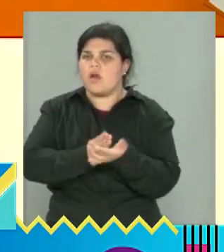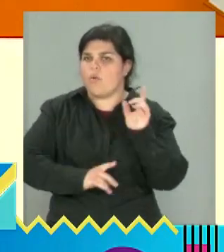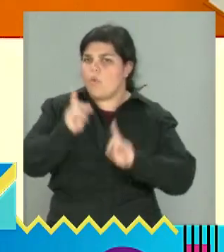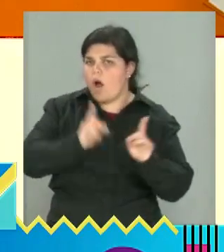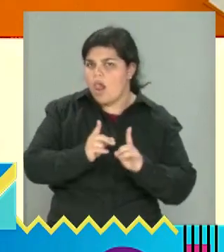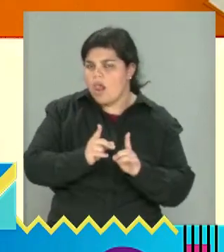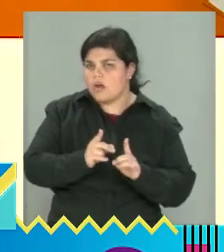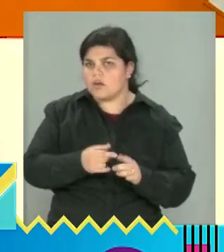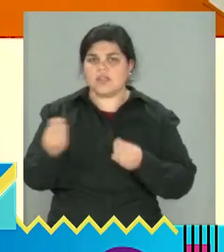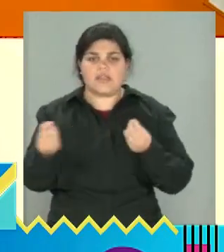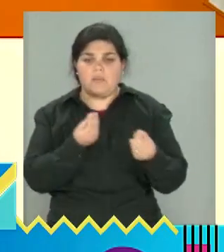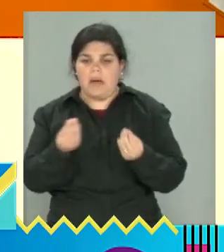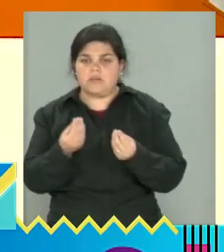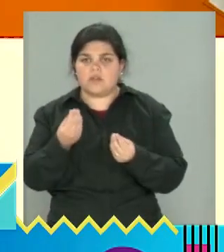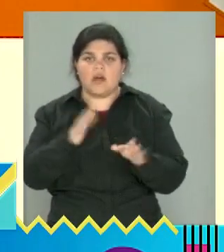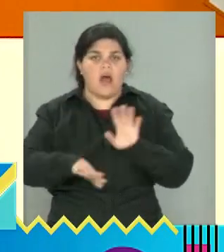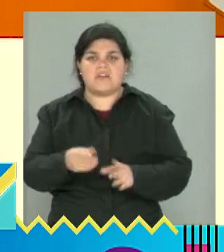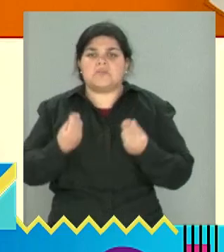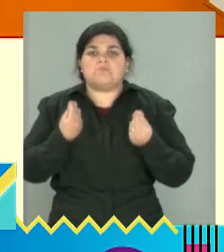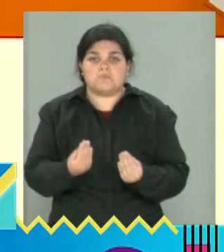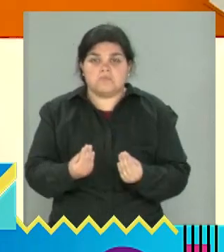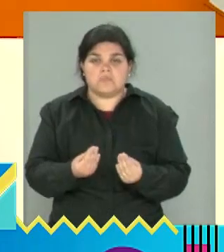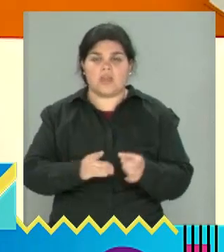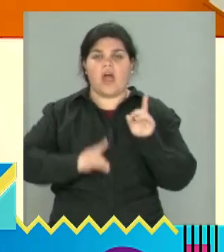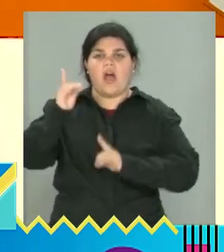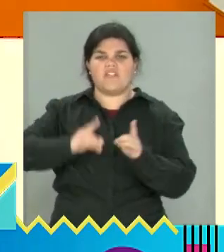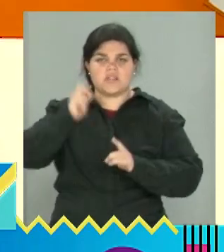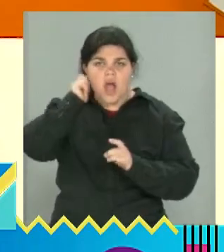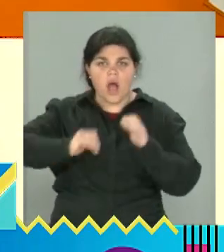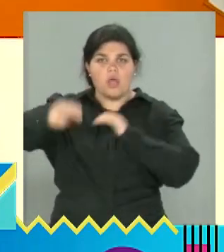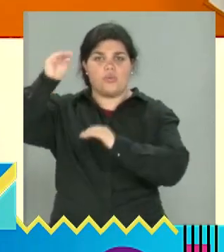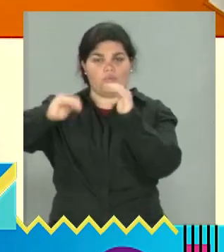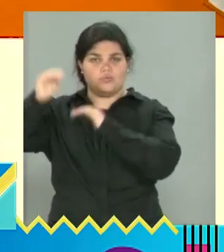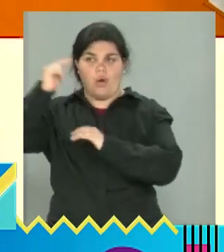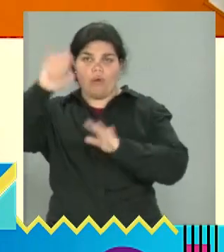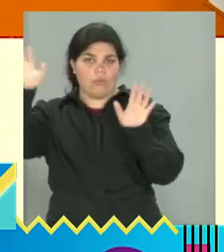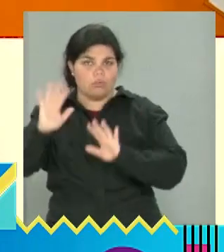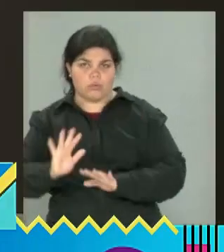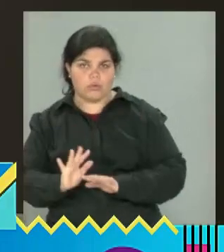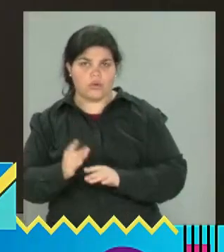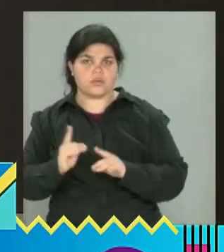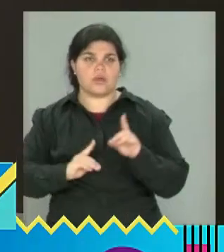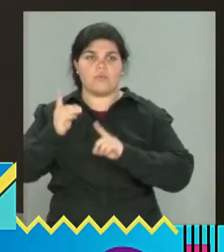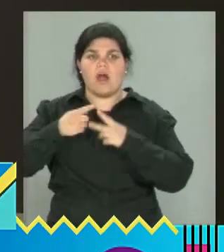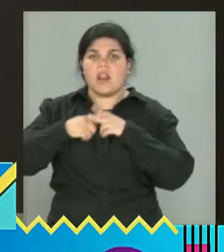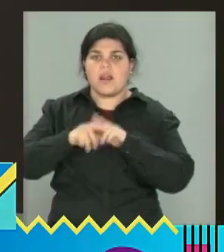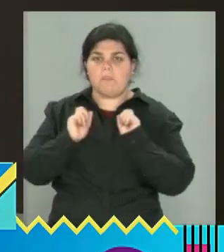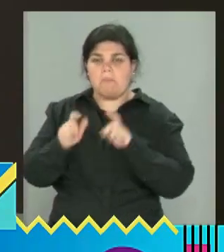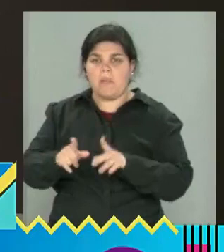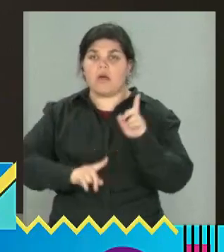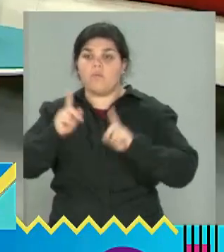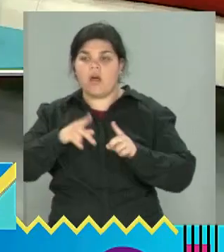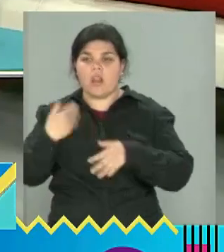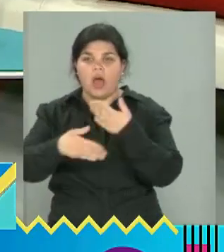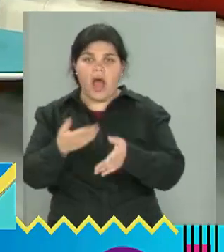diferentes casos, y también, por supuesto, con los adultos que muchas veces desconocen cuáles son las herramientas que tienen y cuál es el